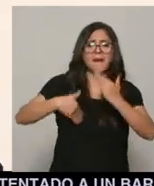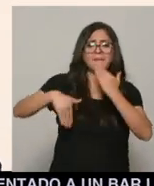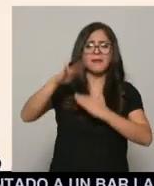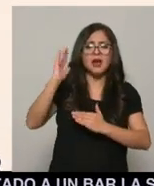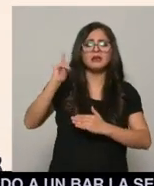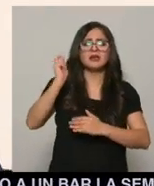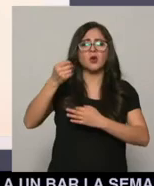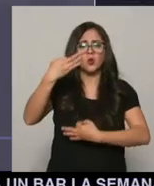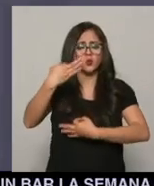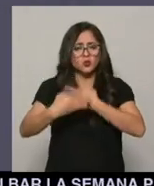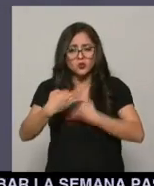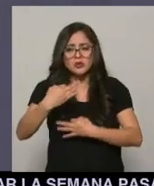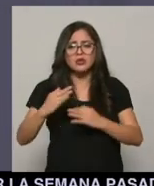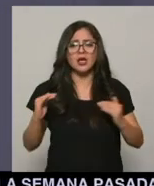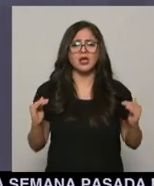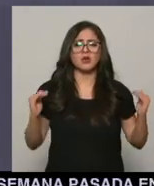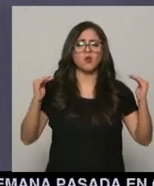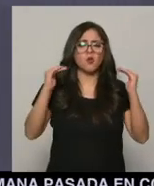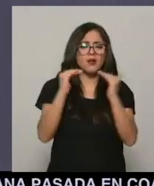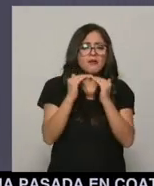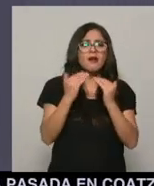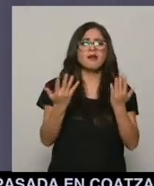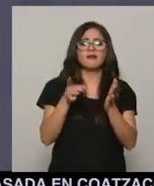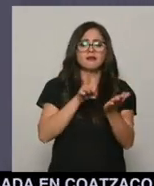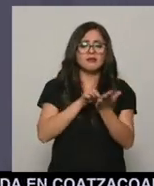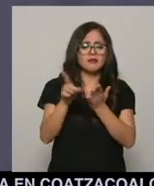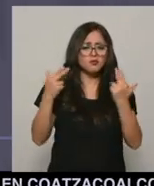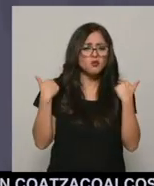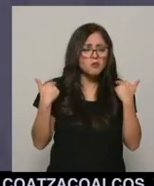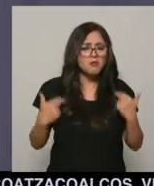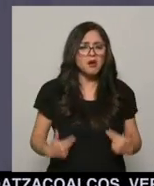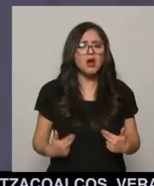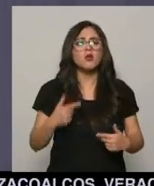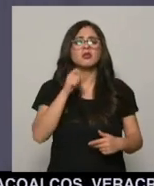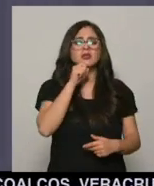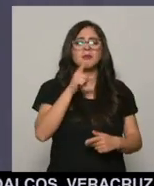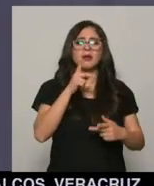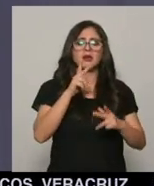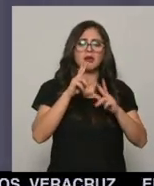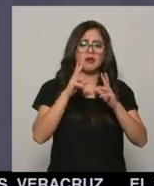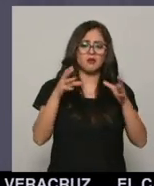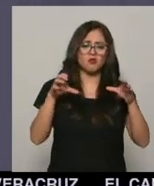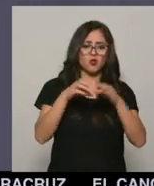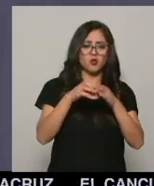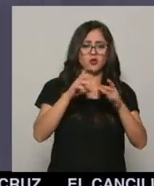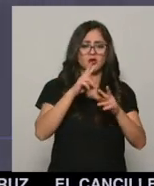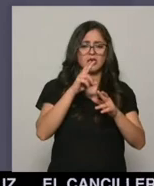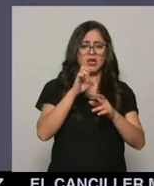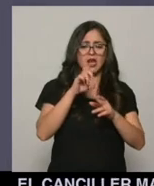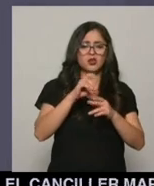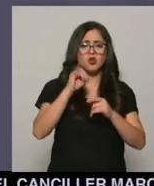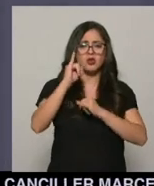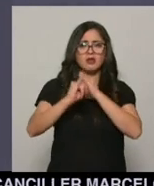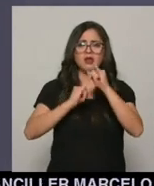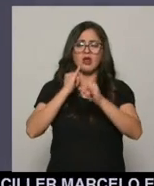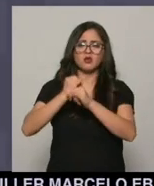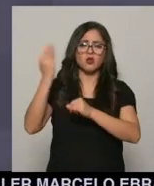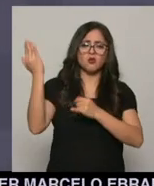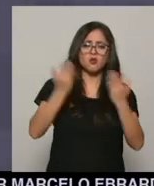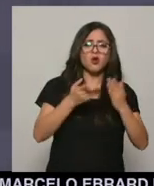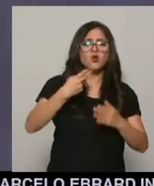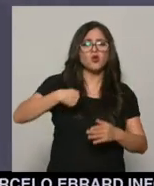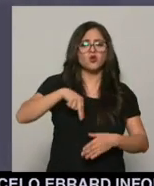en términos de igualdad, en términos de derechos humanos, en términos de relaciones internacionales. No estamos sometidos a